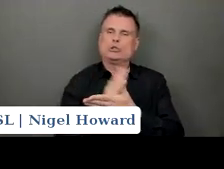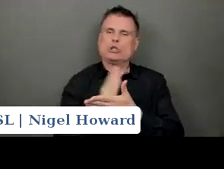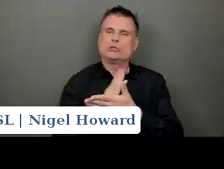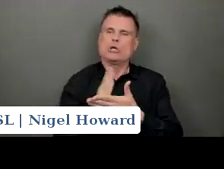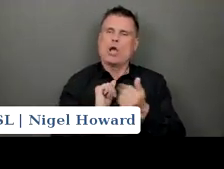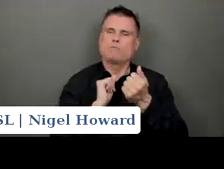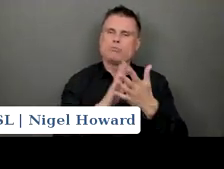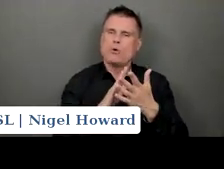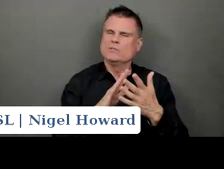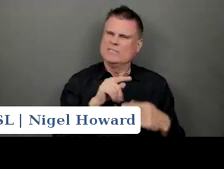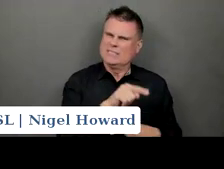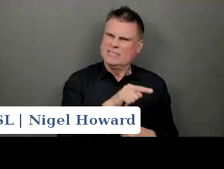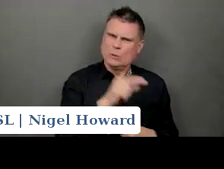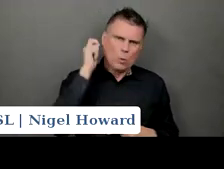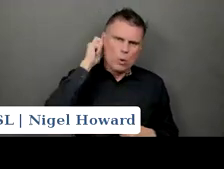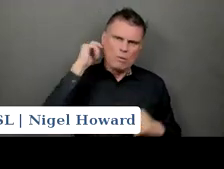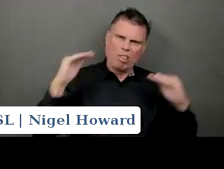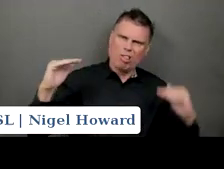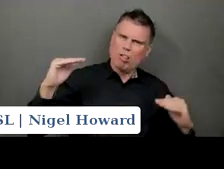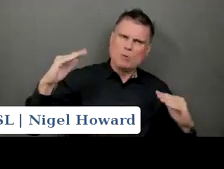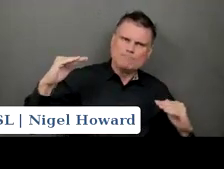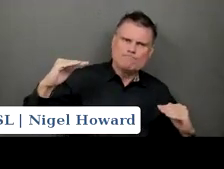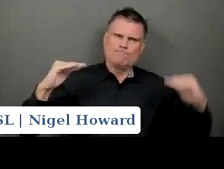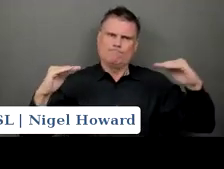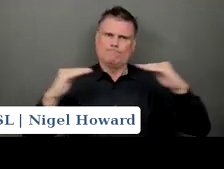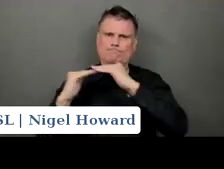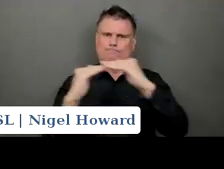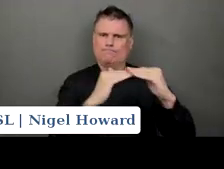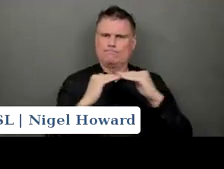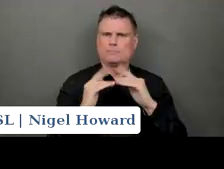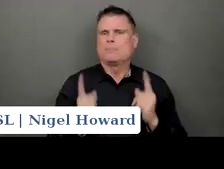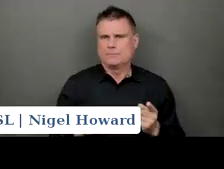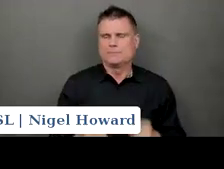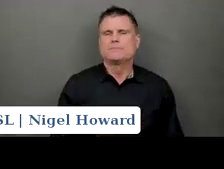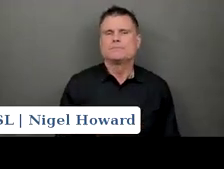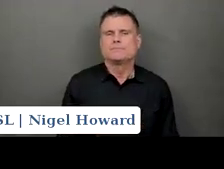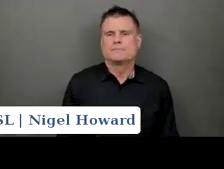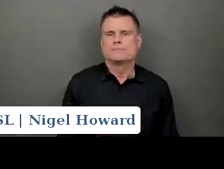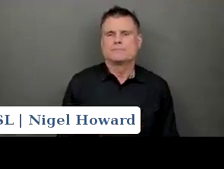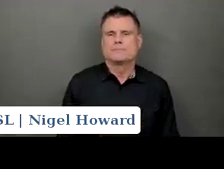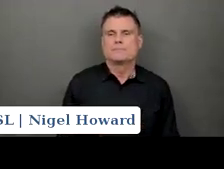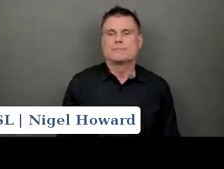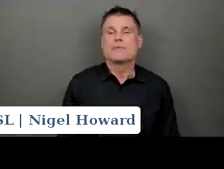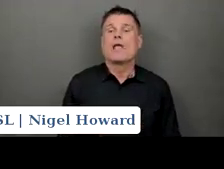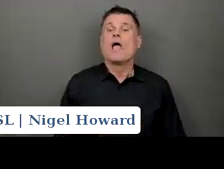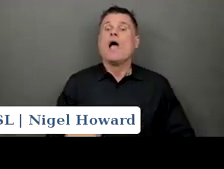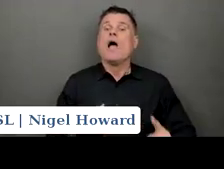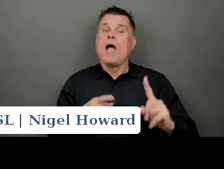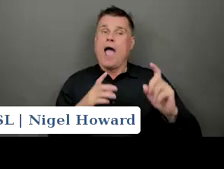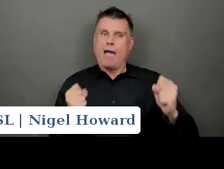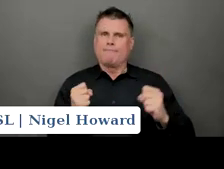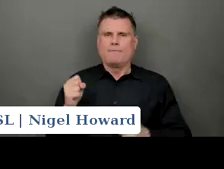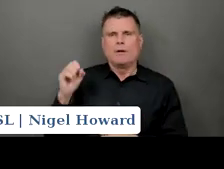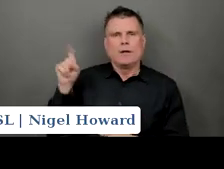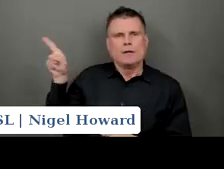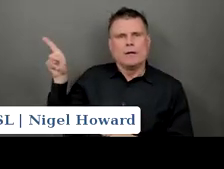Nuestros objetivos, bueno, los grandes objetivos que han llevado adelante los sistemas de cuidados: reconocimiento, reducción de la carga de